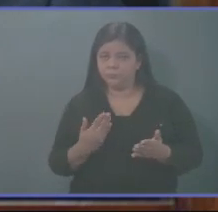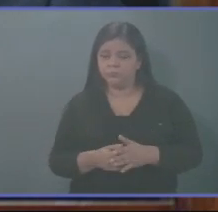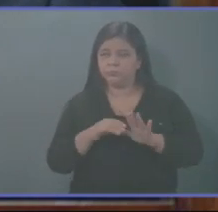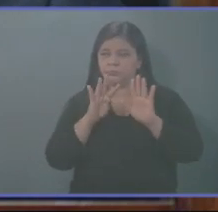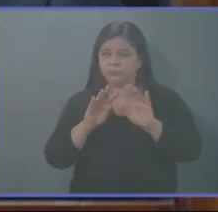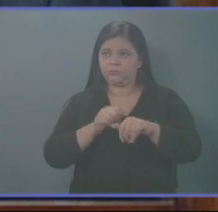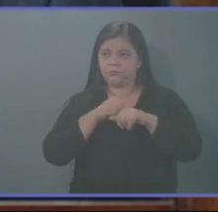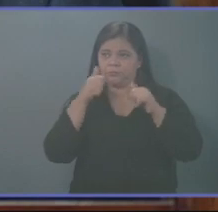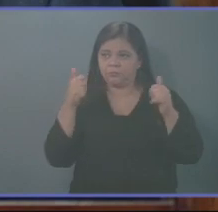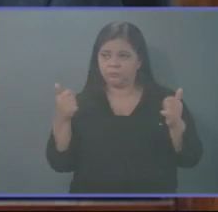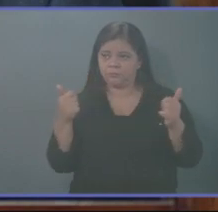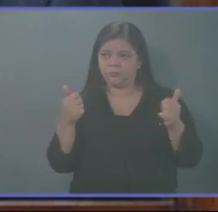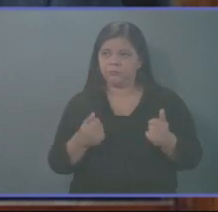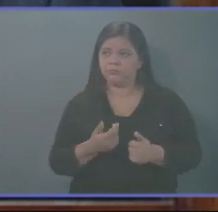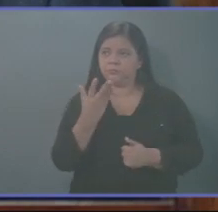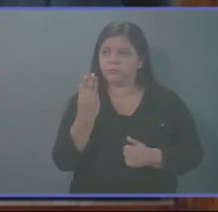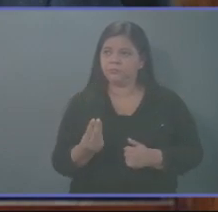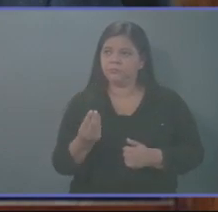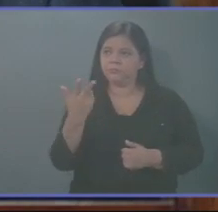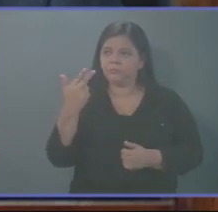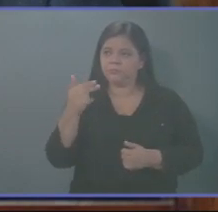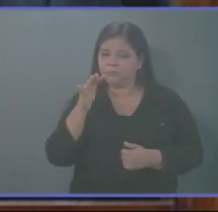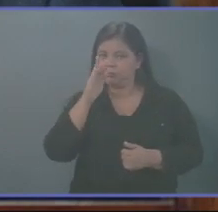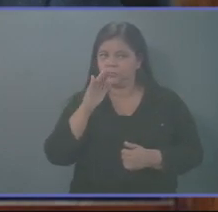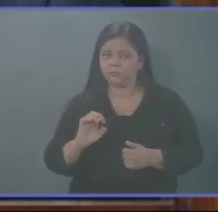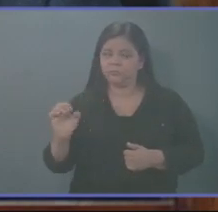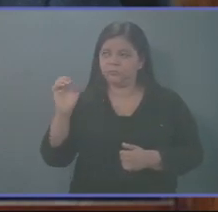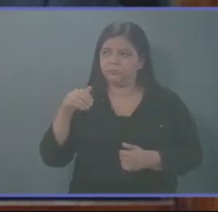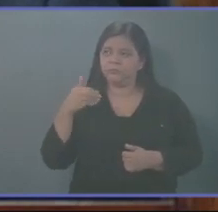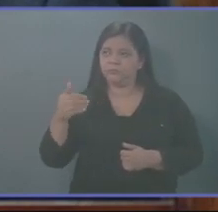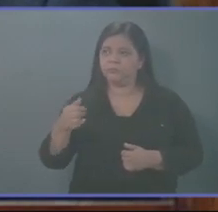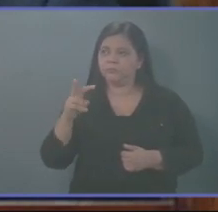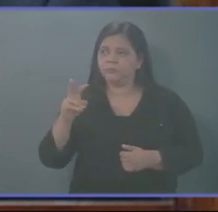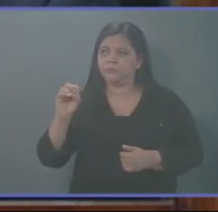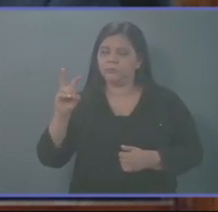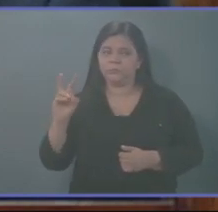horas del día 13 de enero del 2020,